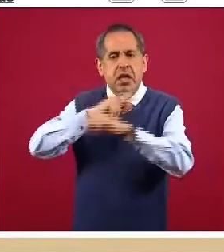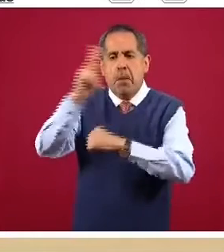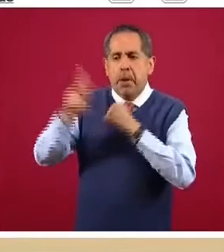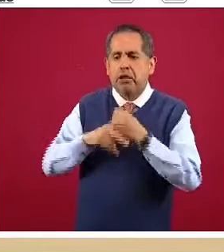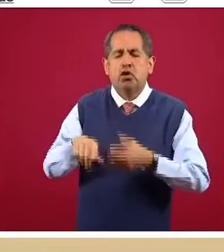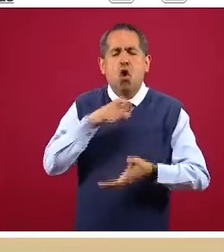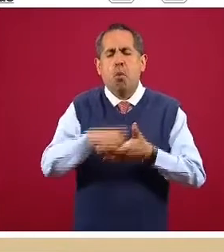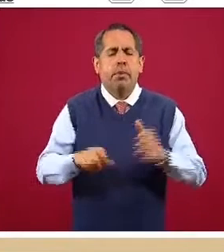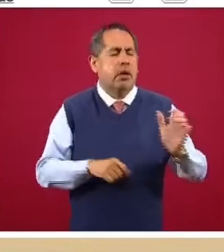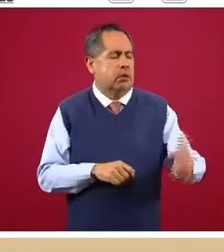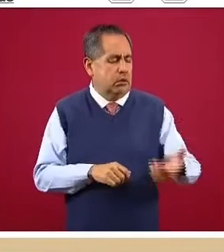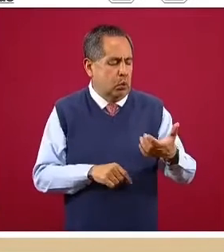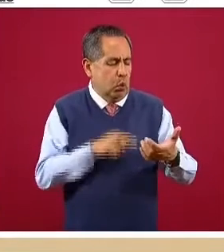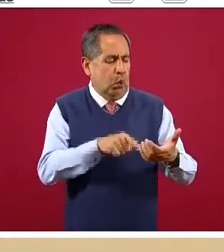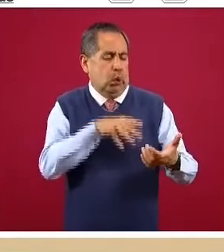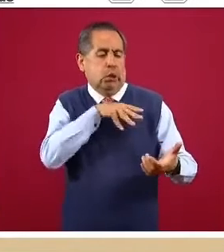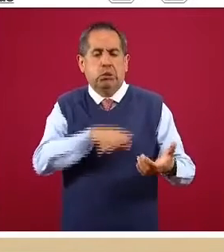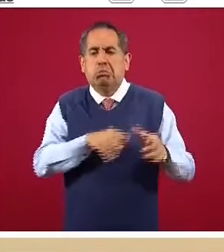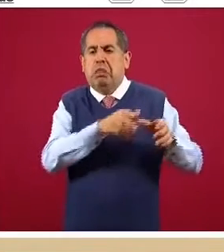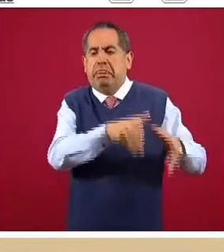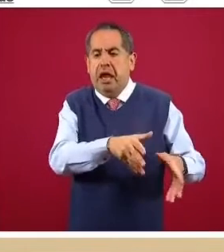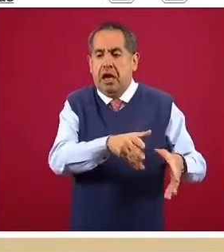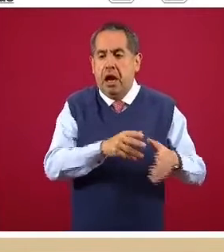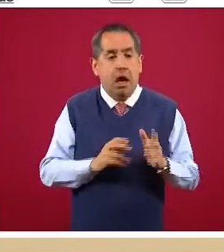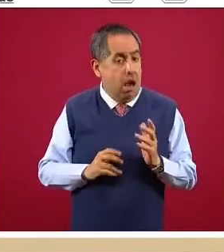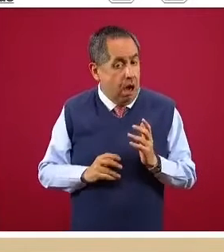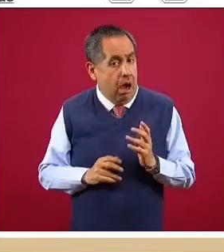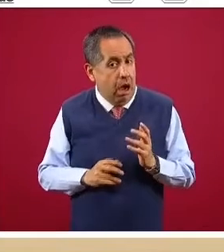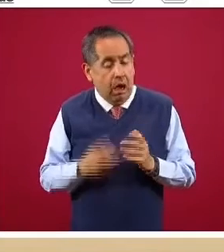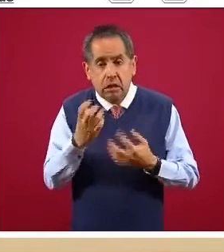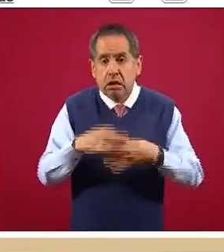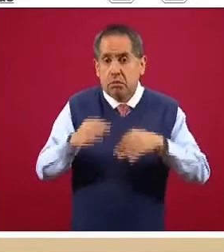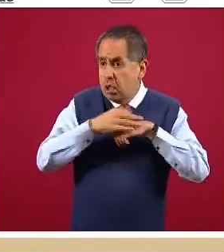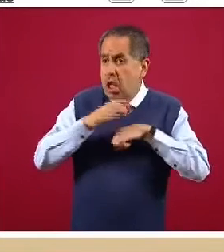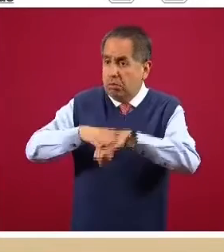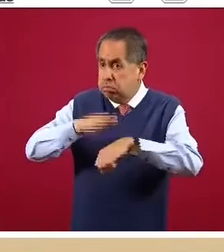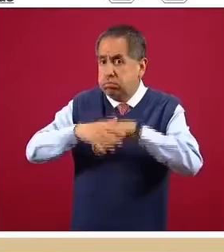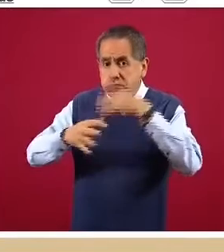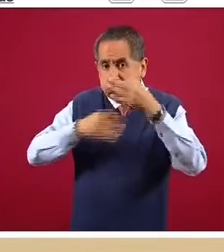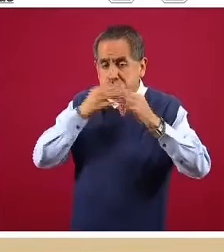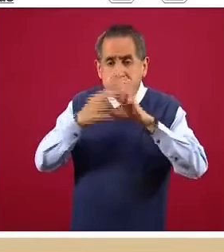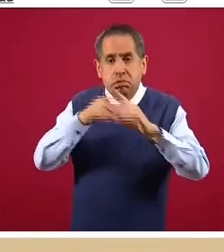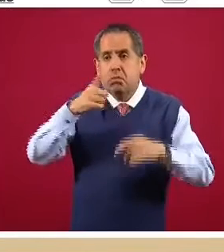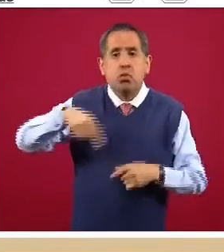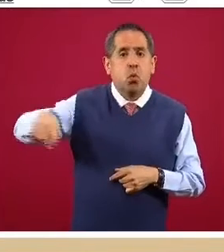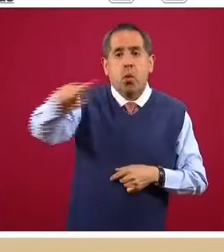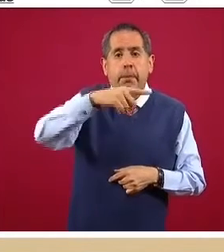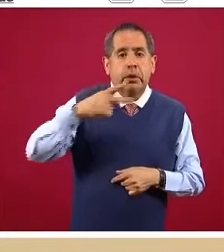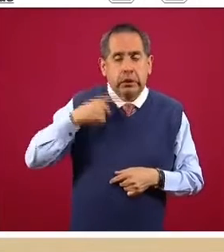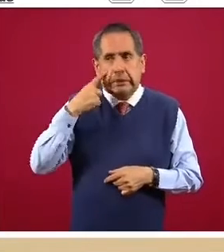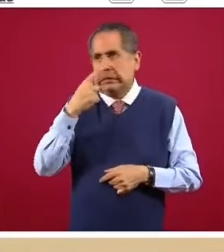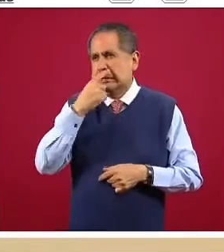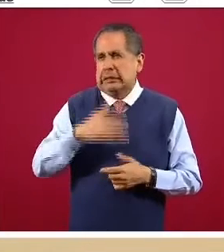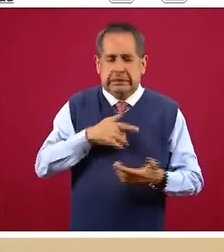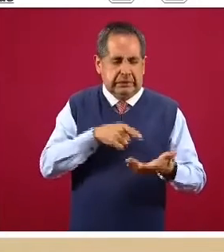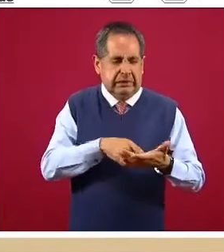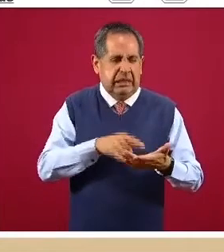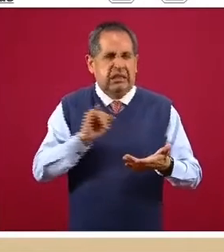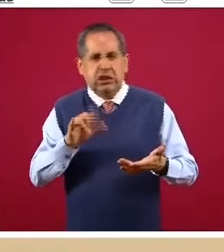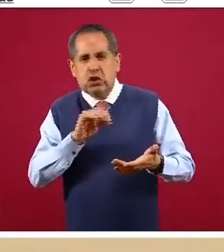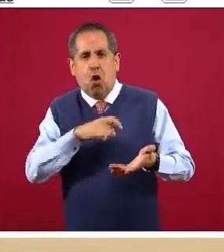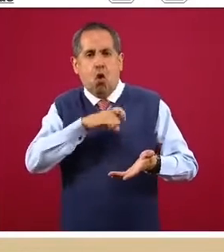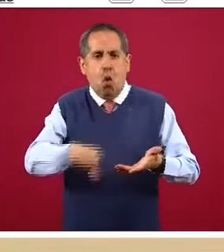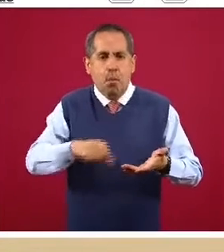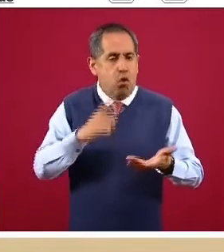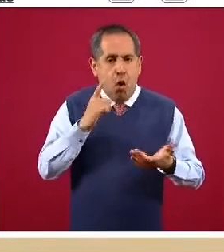se han utilizado. Por eso creemos que esto es un elemento clave, no solamente para la promoción y la decisión que toma el individuo, sino también para la